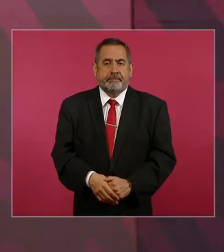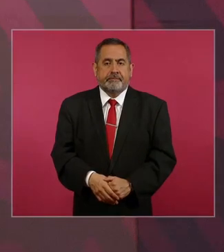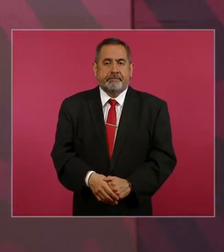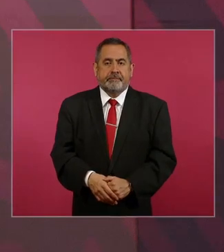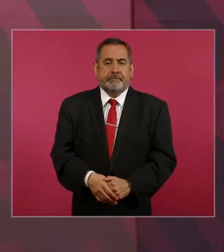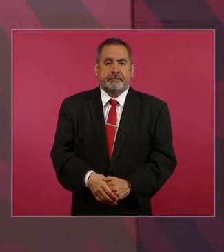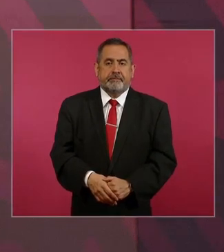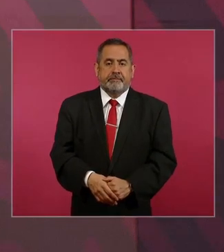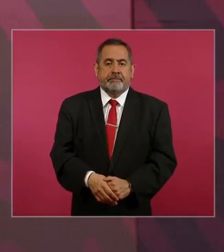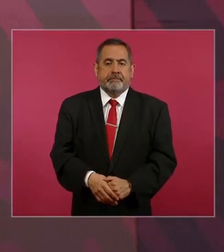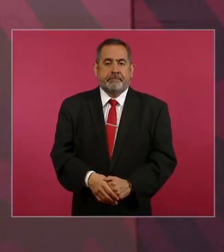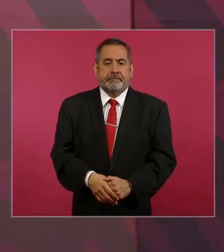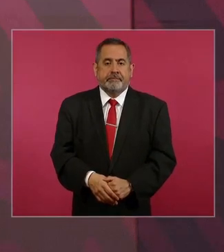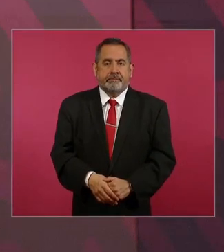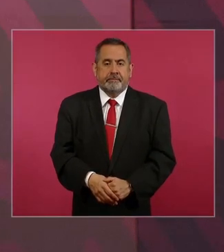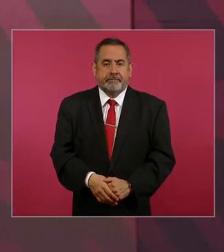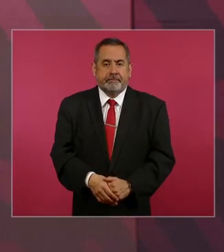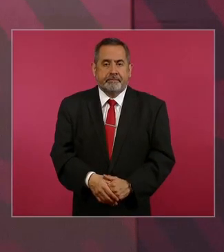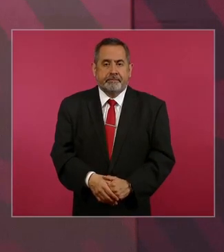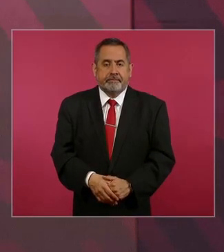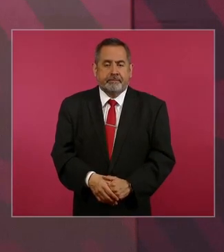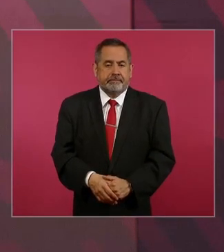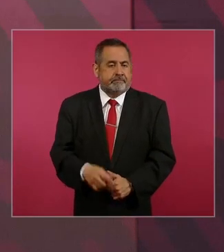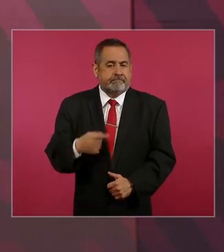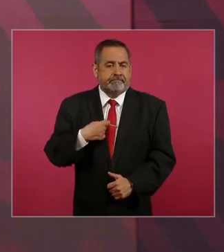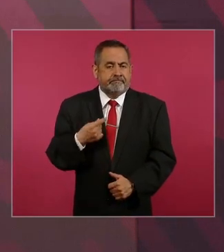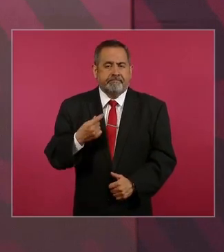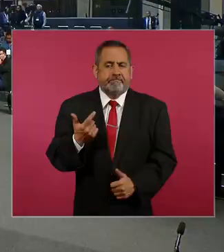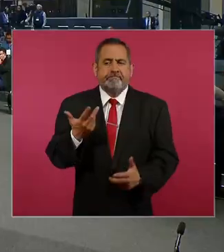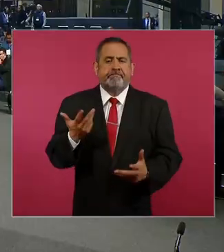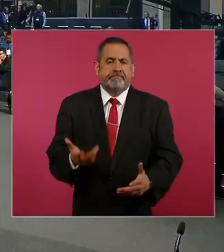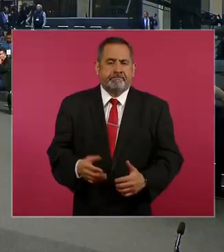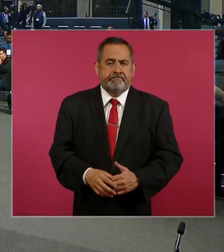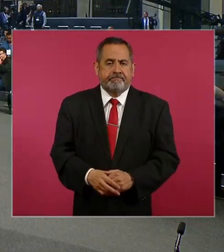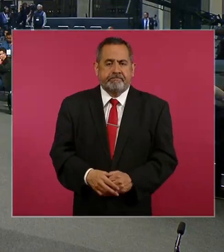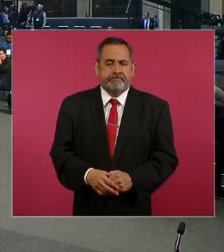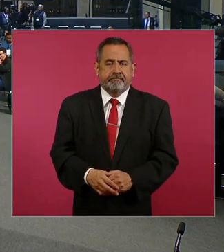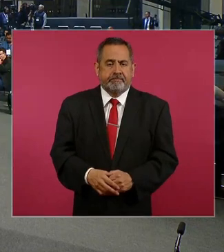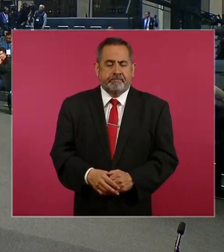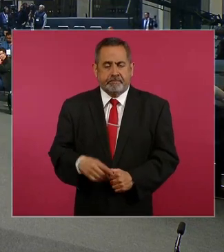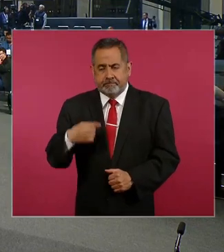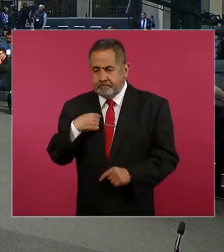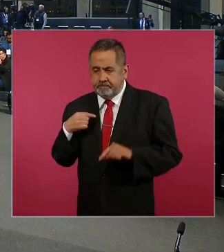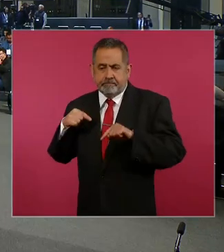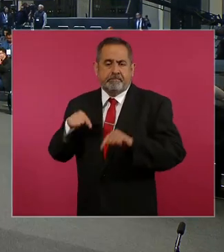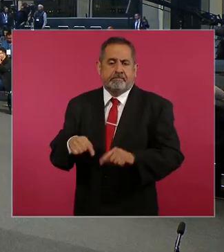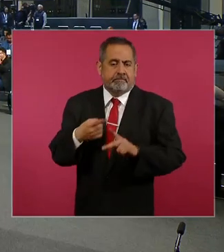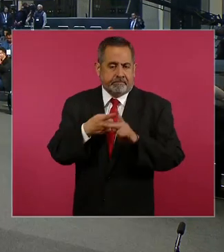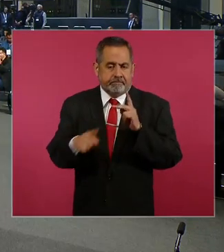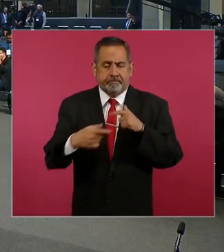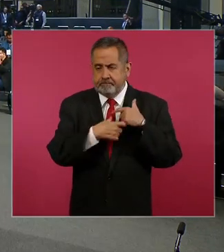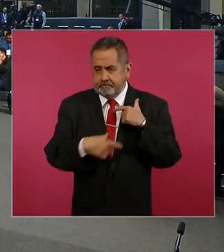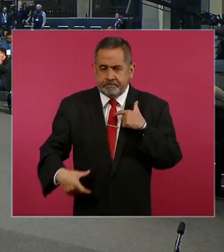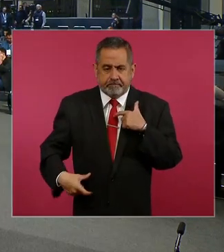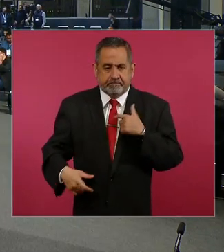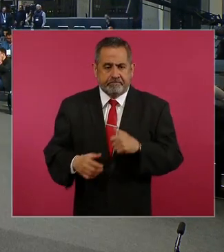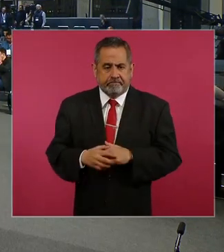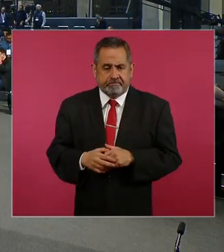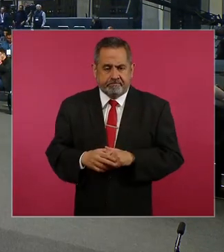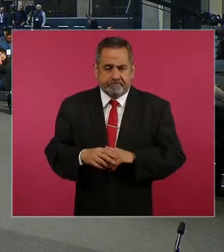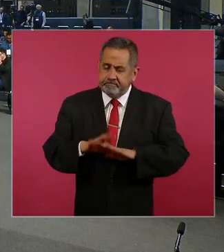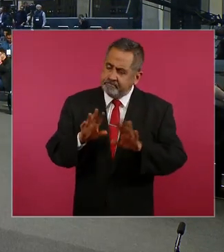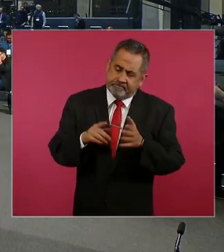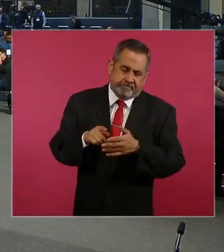bueno qué hicimos desde que llegamos desde el 19 vamos a aumentar